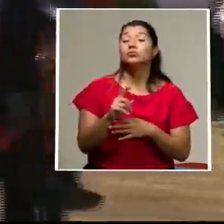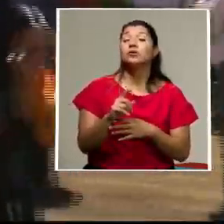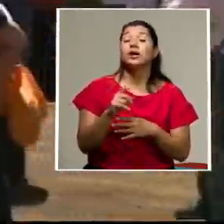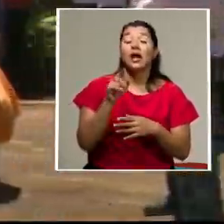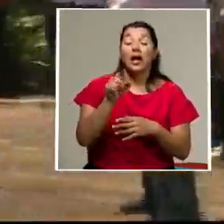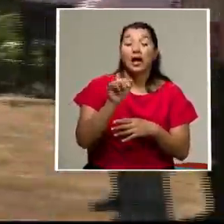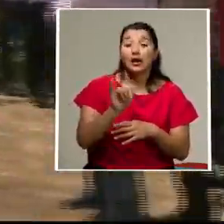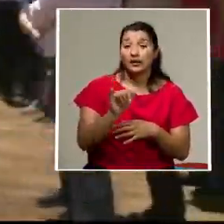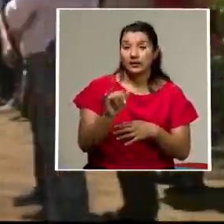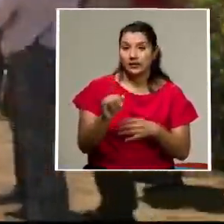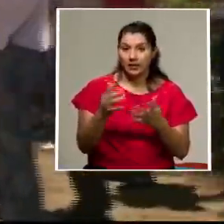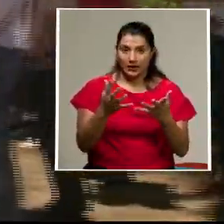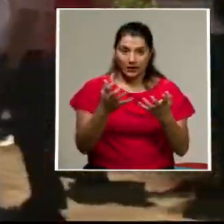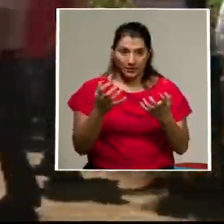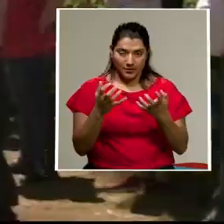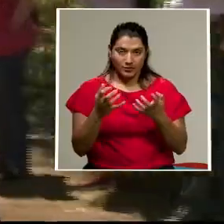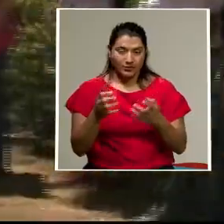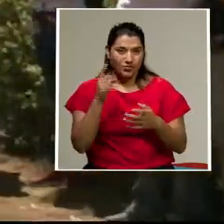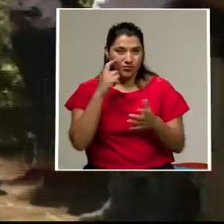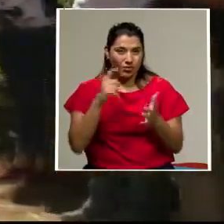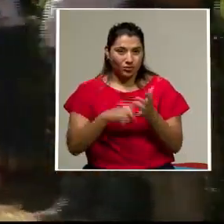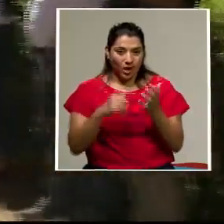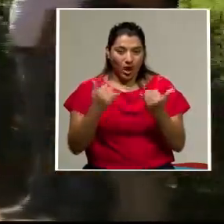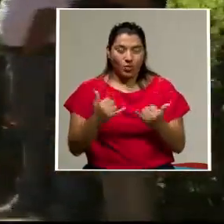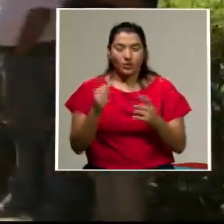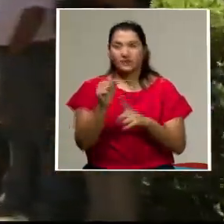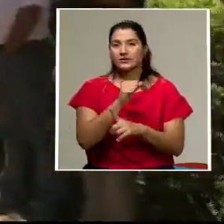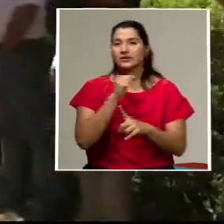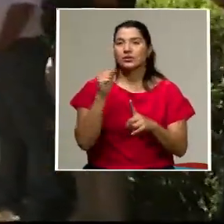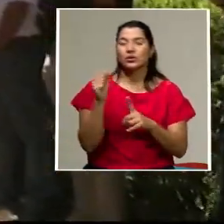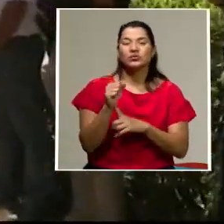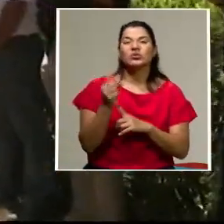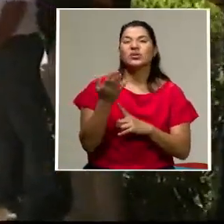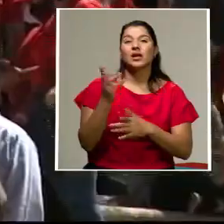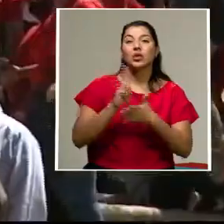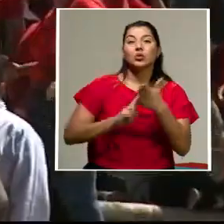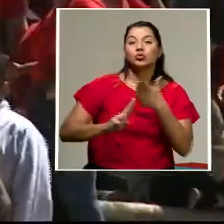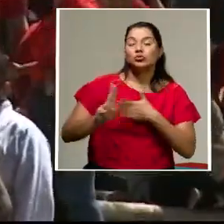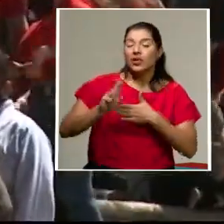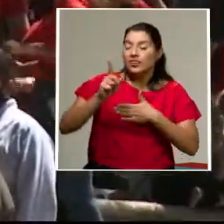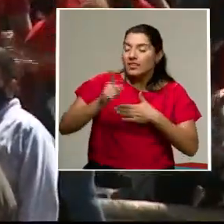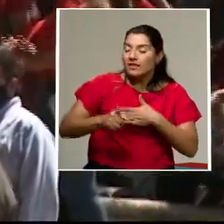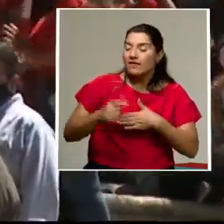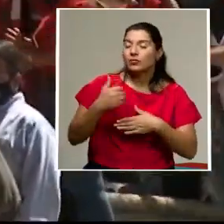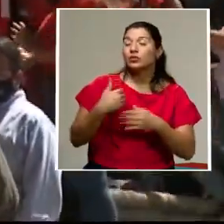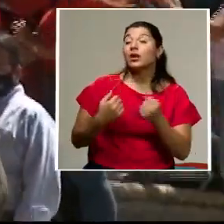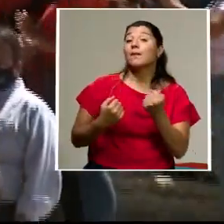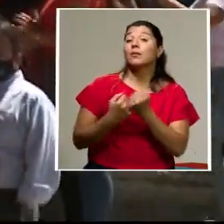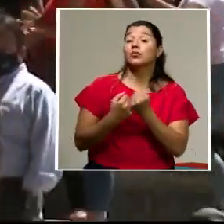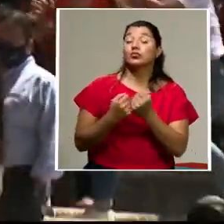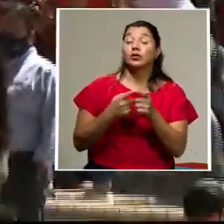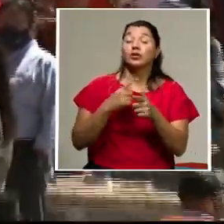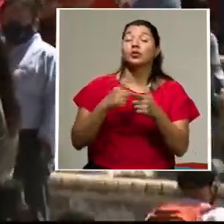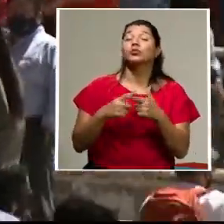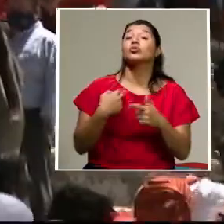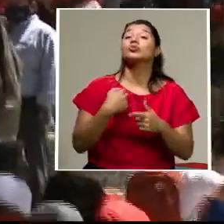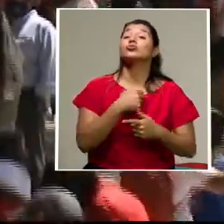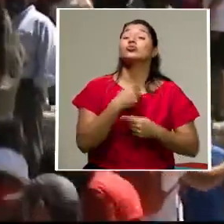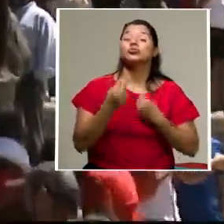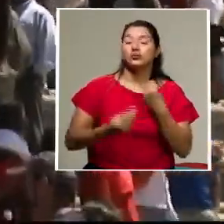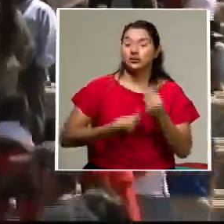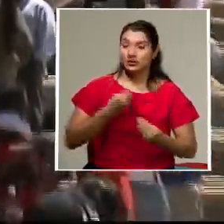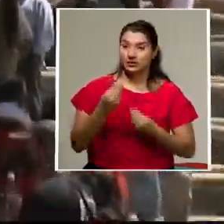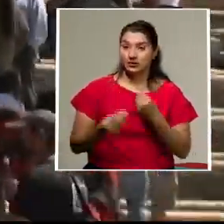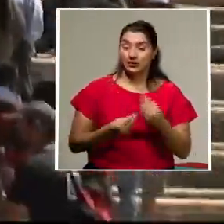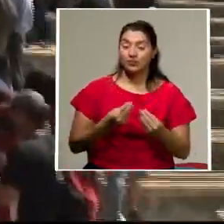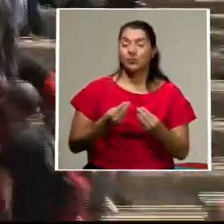aplicando, reconociendo también que estamos en una situación donde las universidades tenemos que ser sostenibles. Entonces, ¿qué hemos empezado a aplicar?